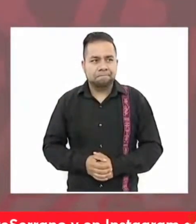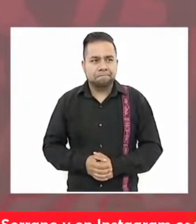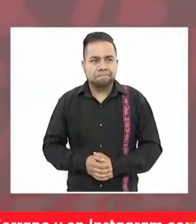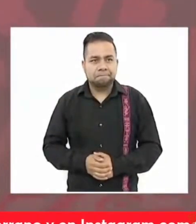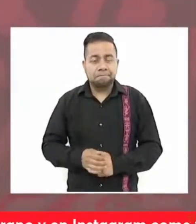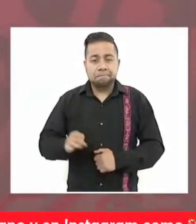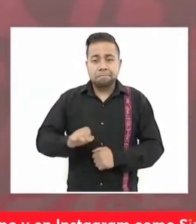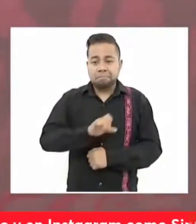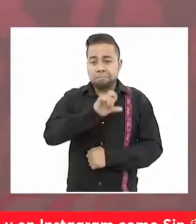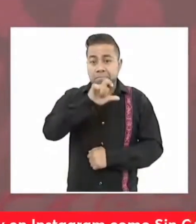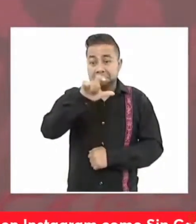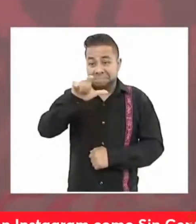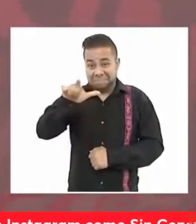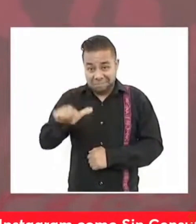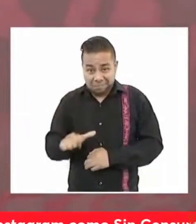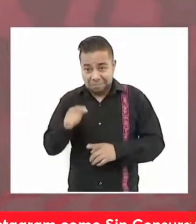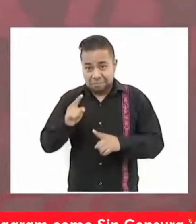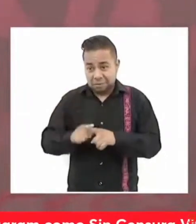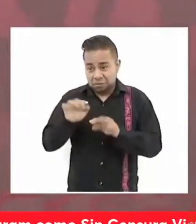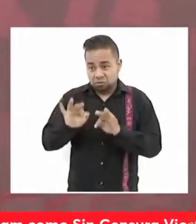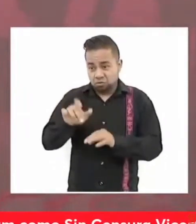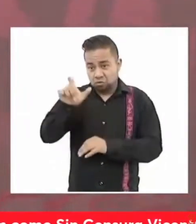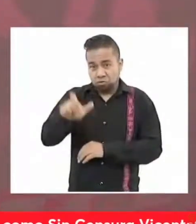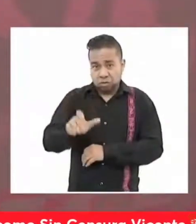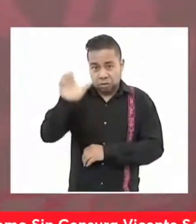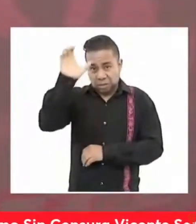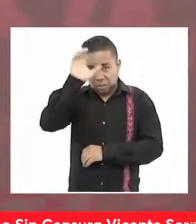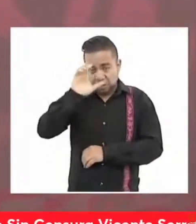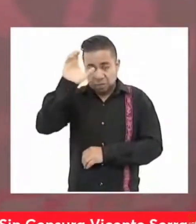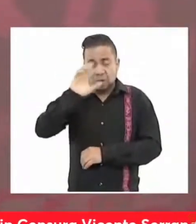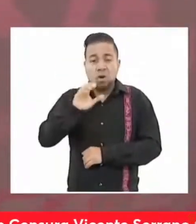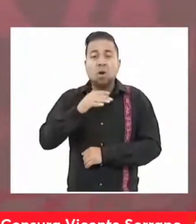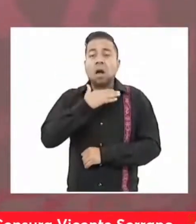un científico alemán, Humboldt,